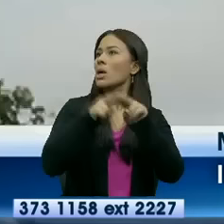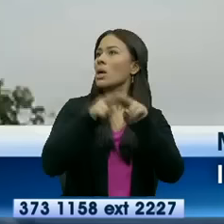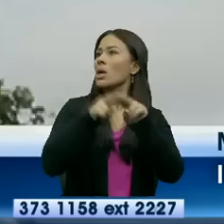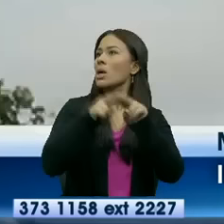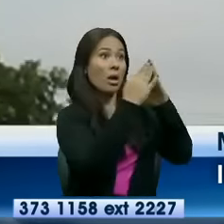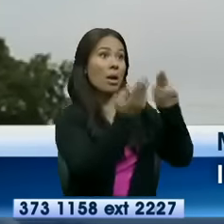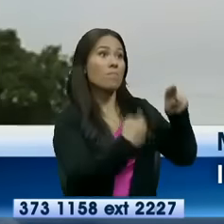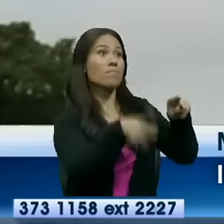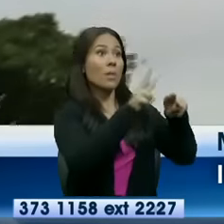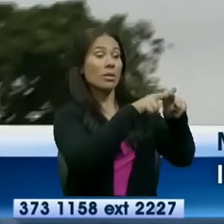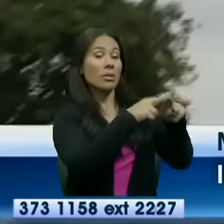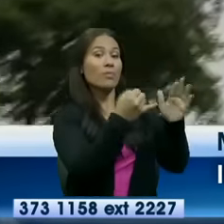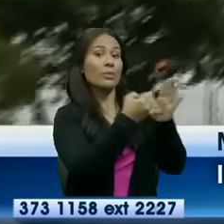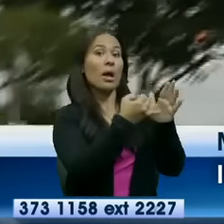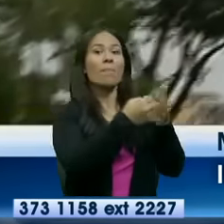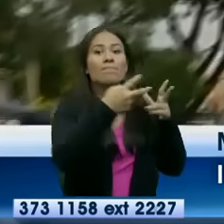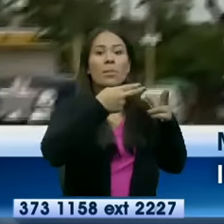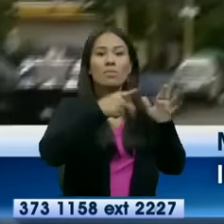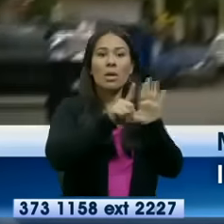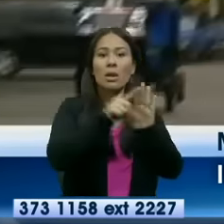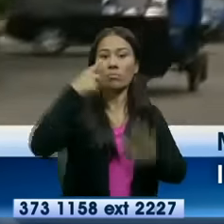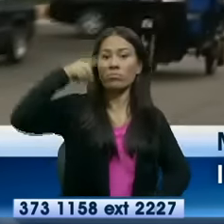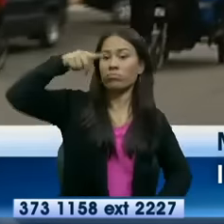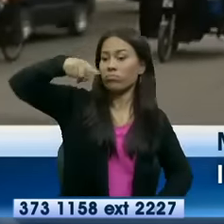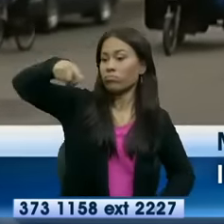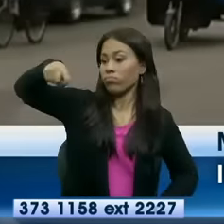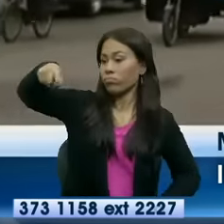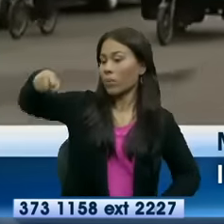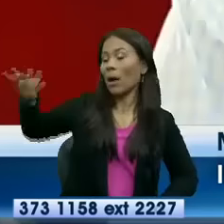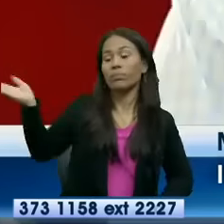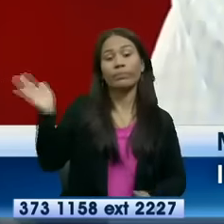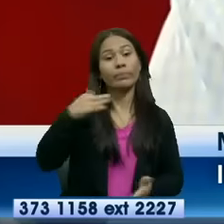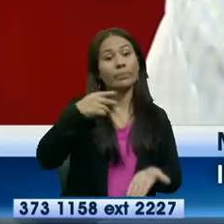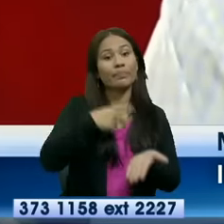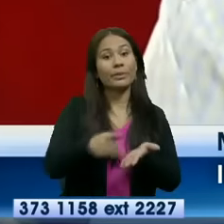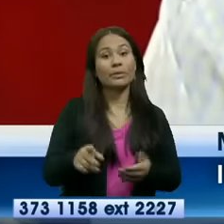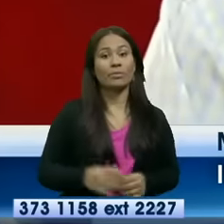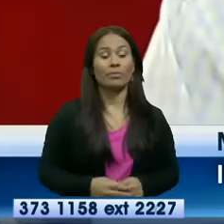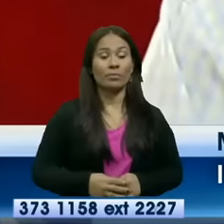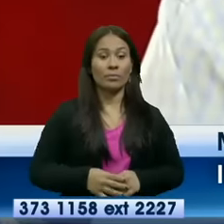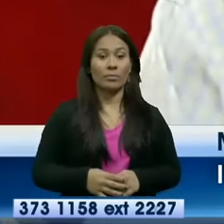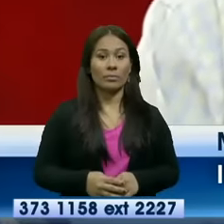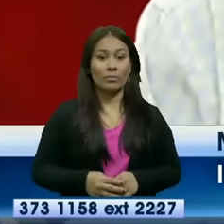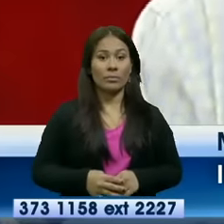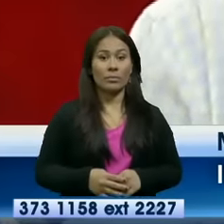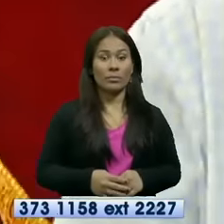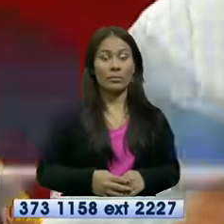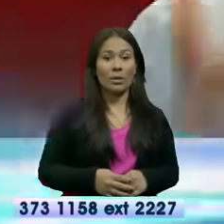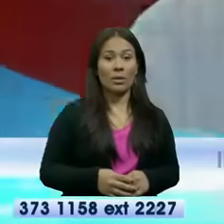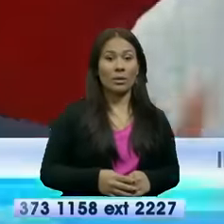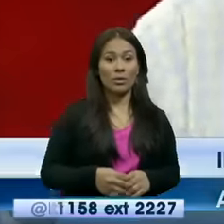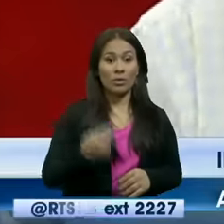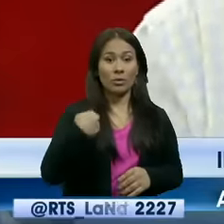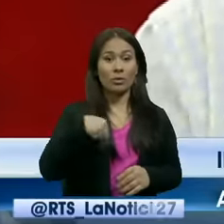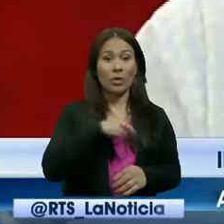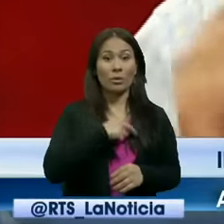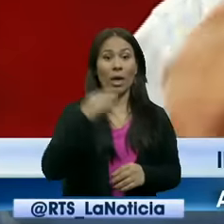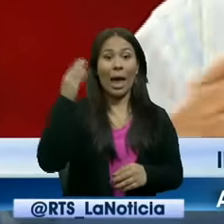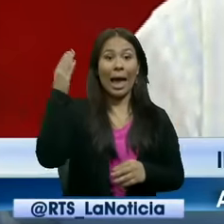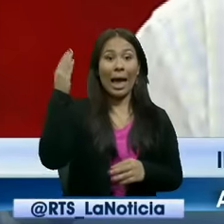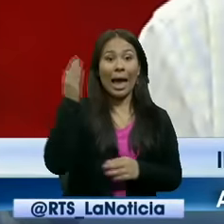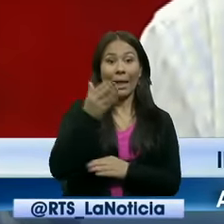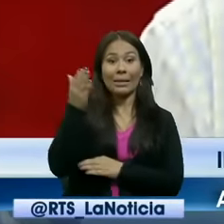hacerlo, la misma ley les califica sanciones. No solamente... Los alcaldes somos responsables en la